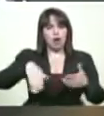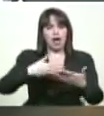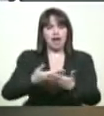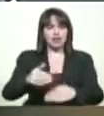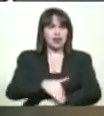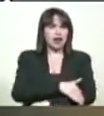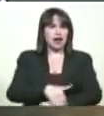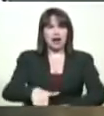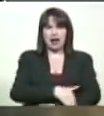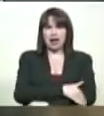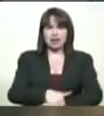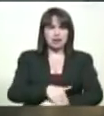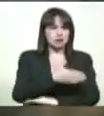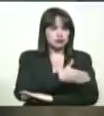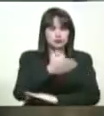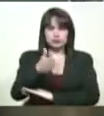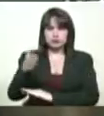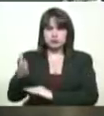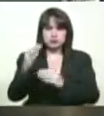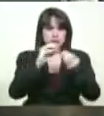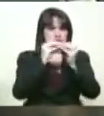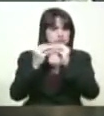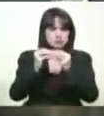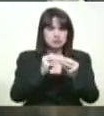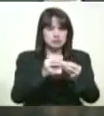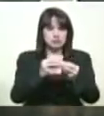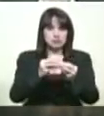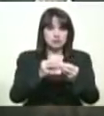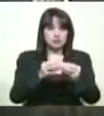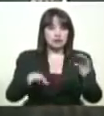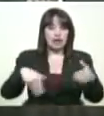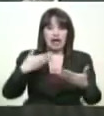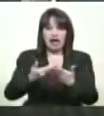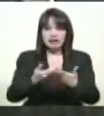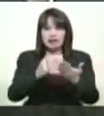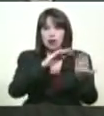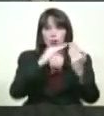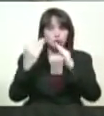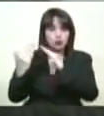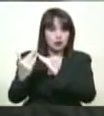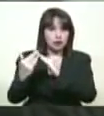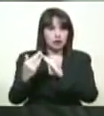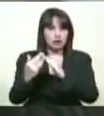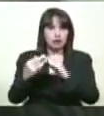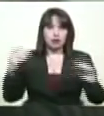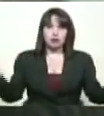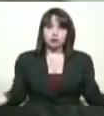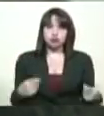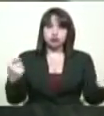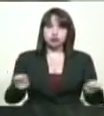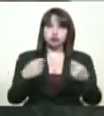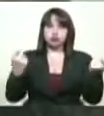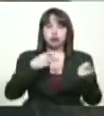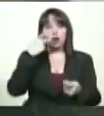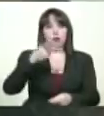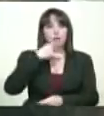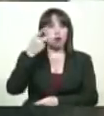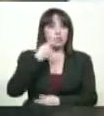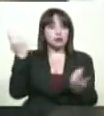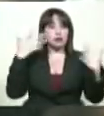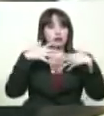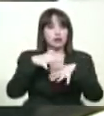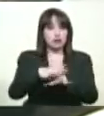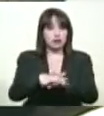calle hasta el nivel de comunidad para llevar a impulsar las políticas integrales